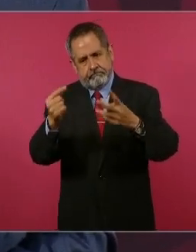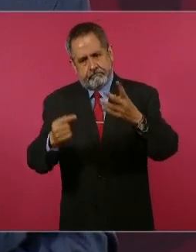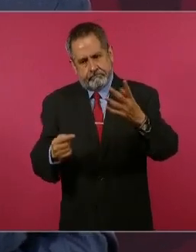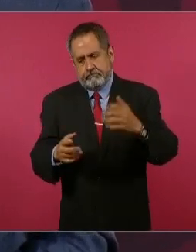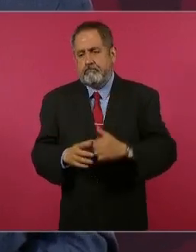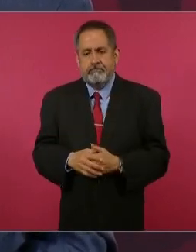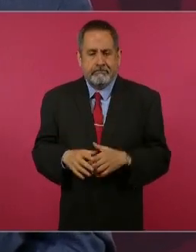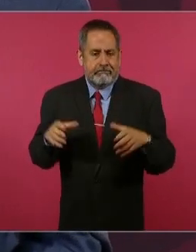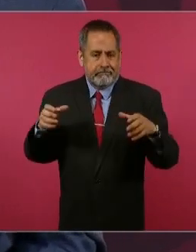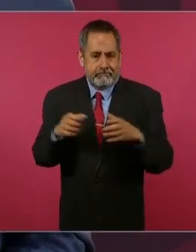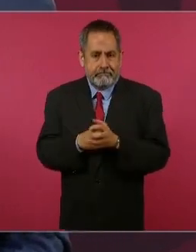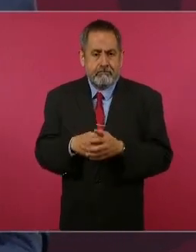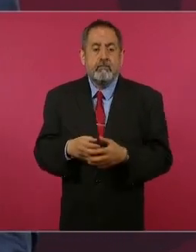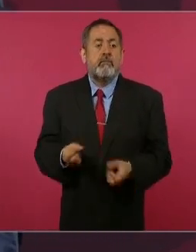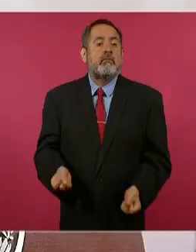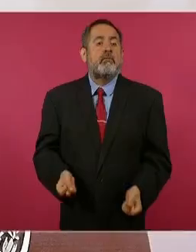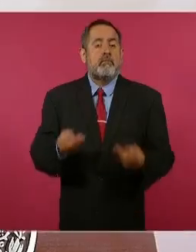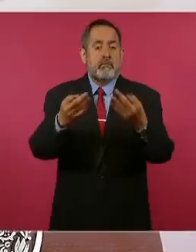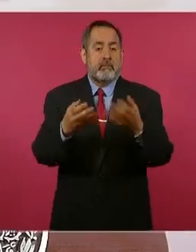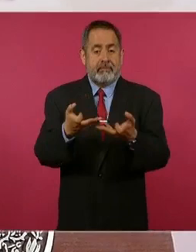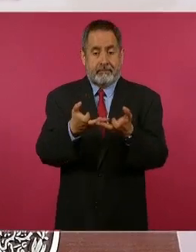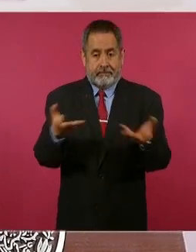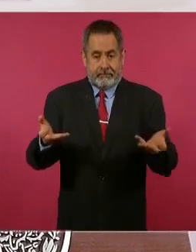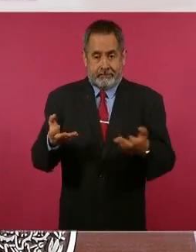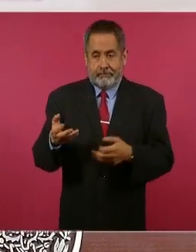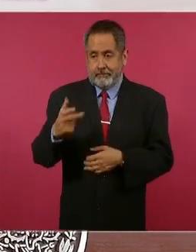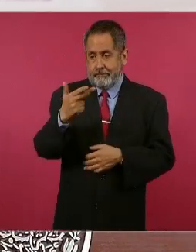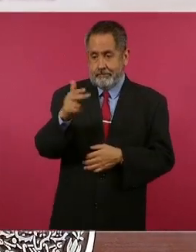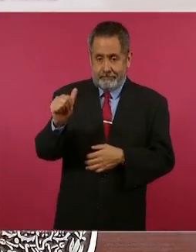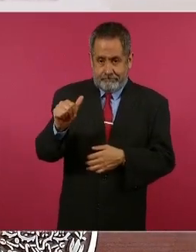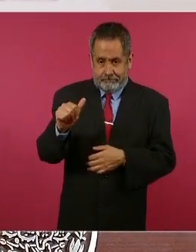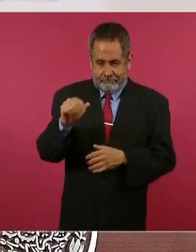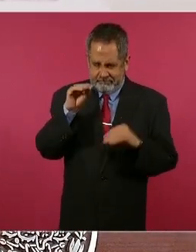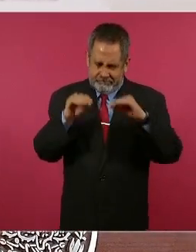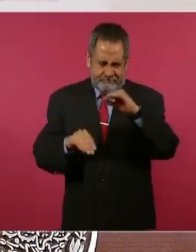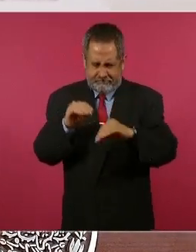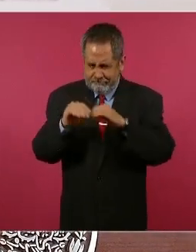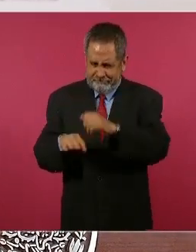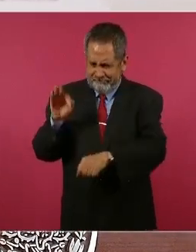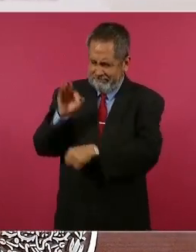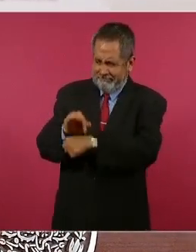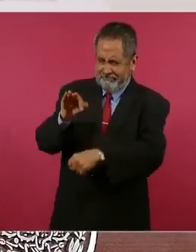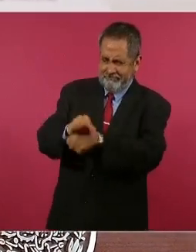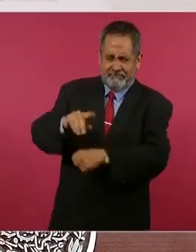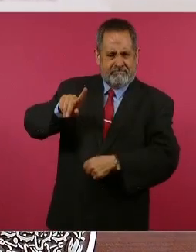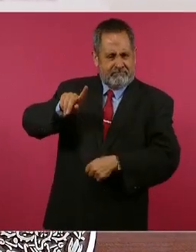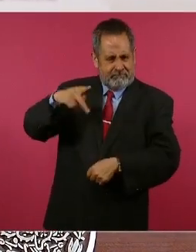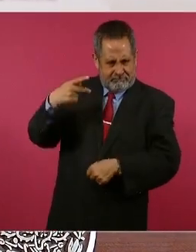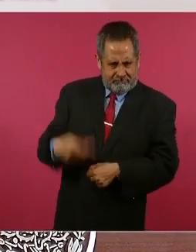toda la superficie que se convirtió en área natural protegida,